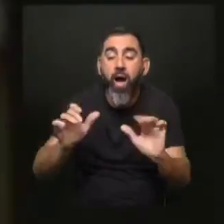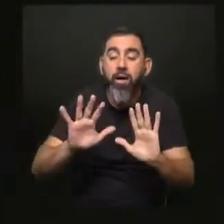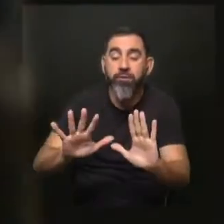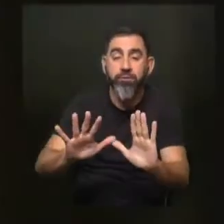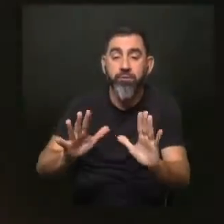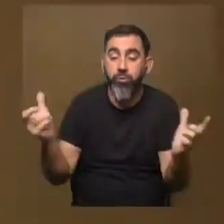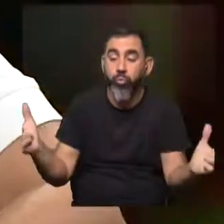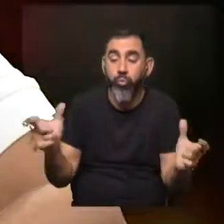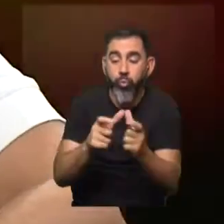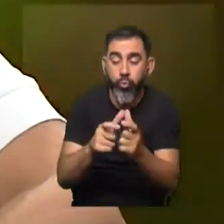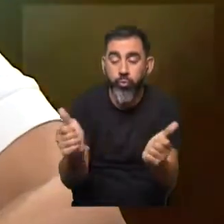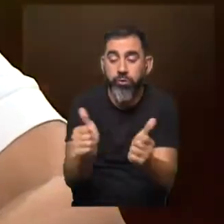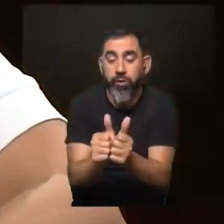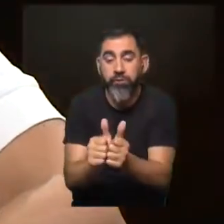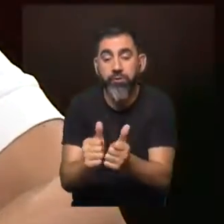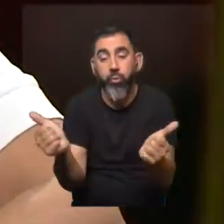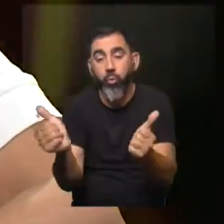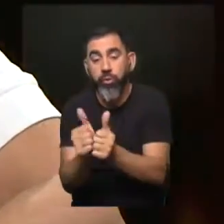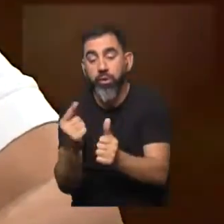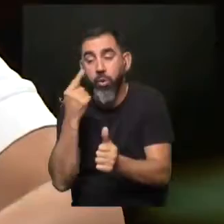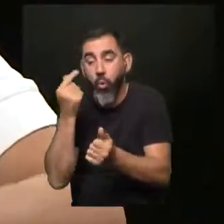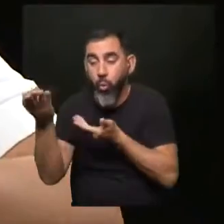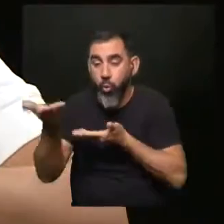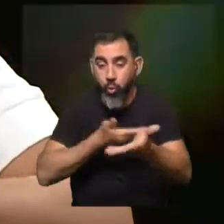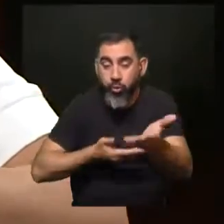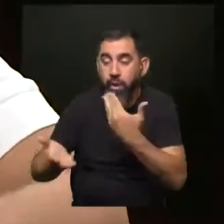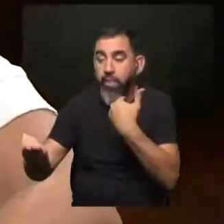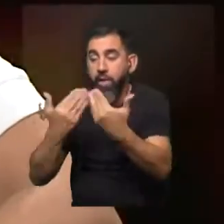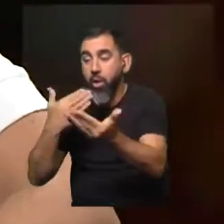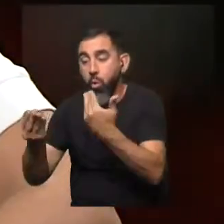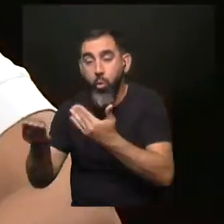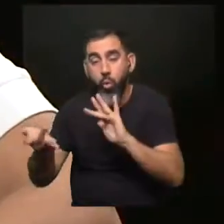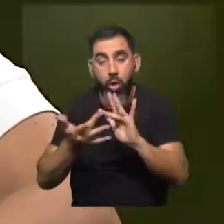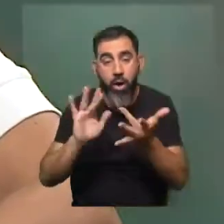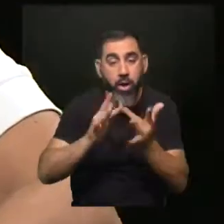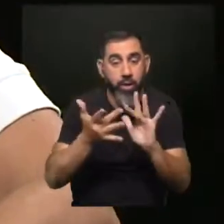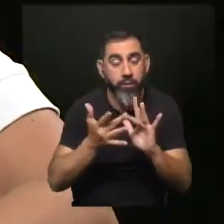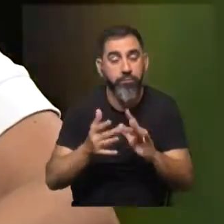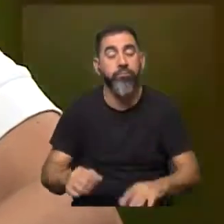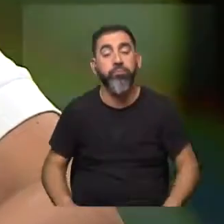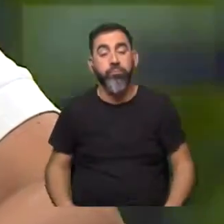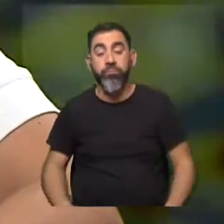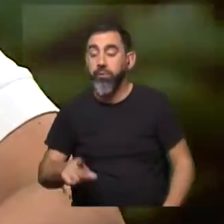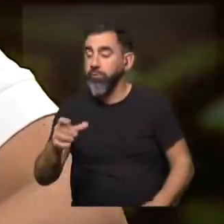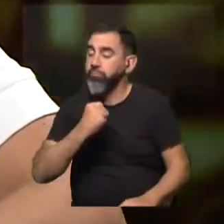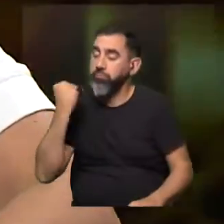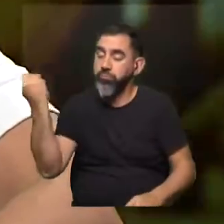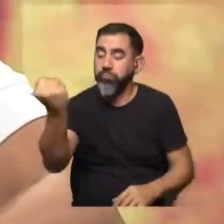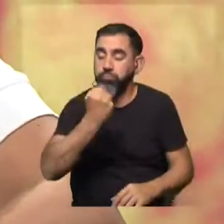ustedes, juntarse. Exacto. Juntarse, conocernos, dialogar, interactuar, generar ese ida y vuelta que, bueno, en